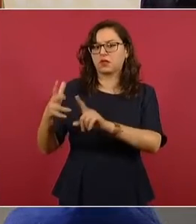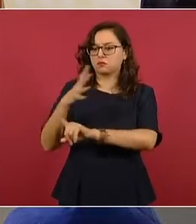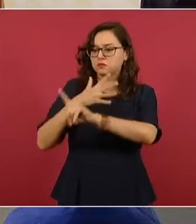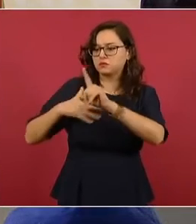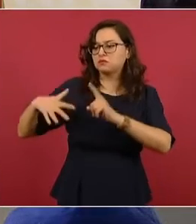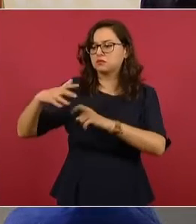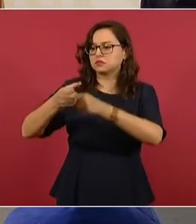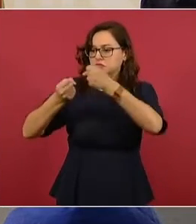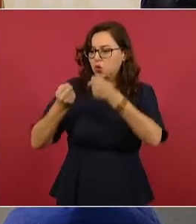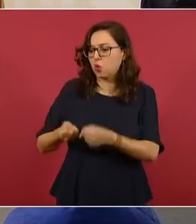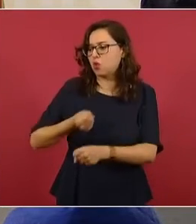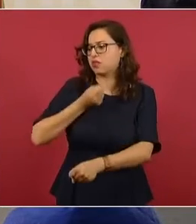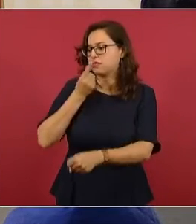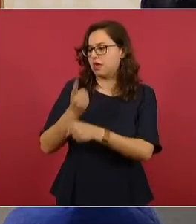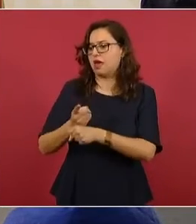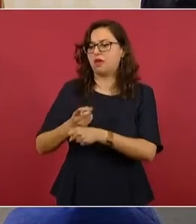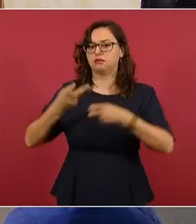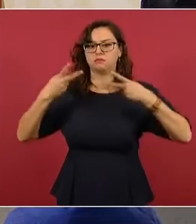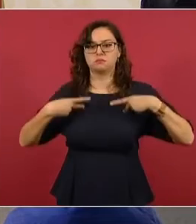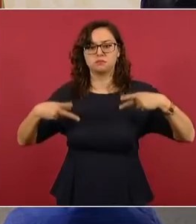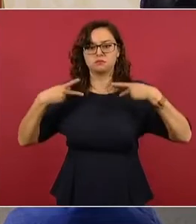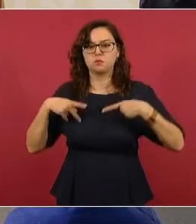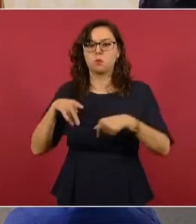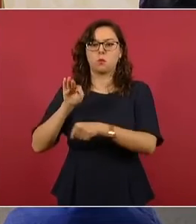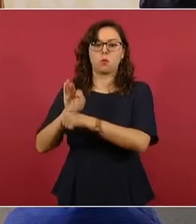seguridad, en este caso, para la gente,